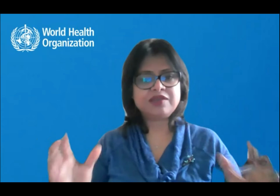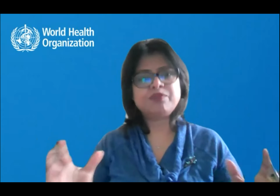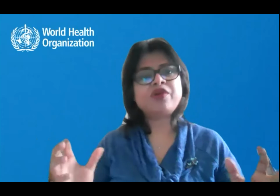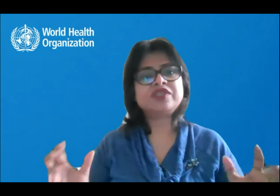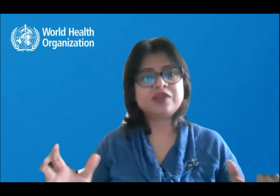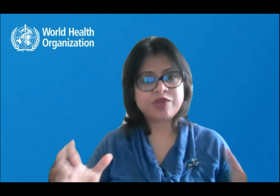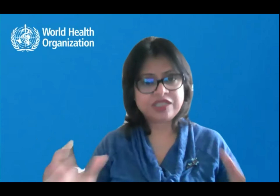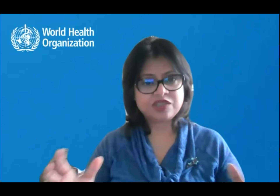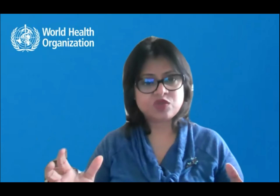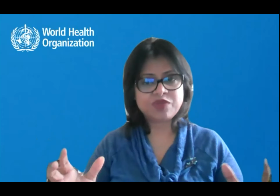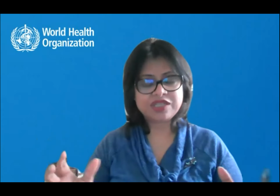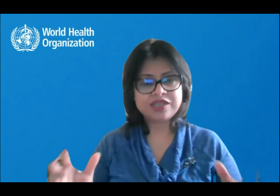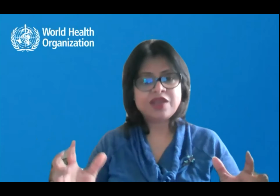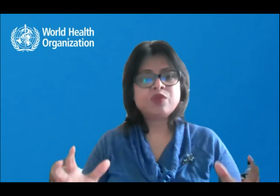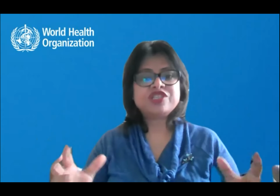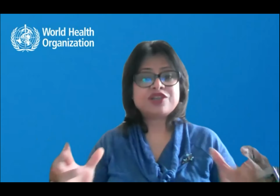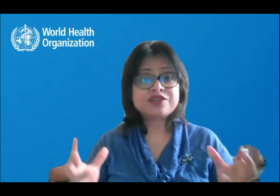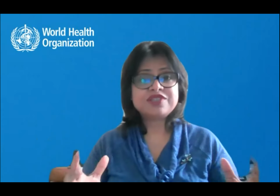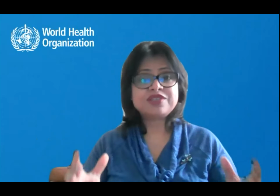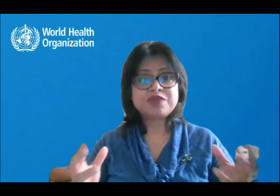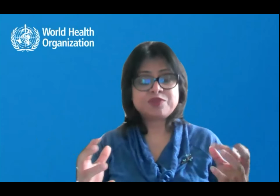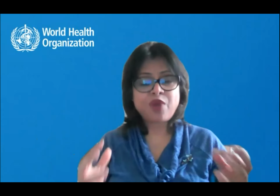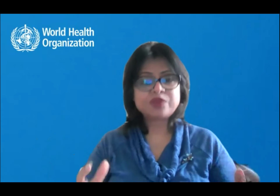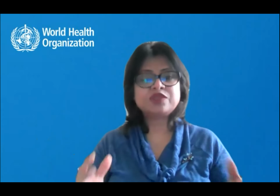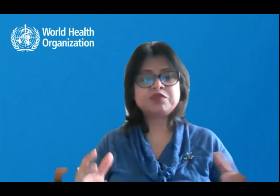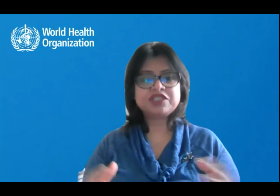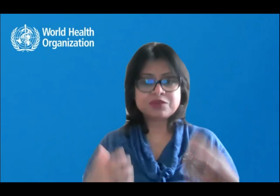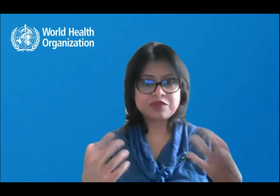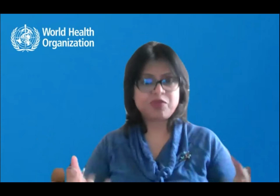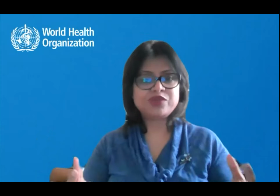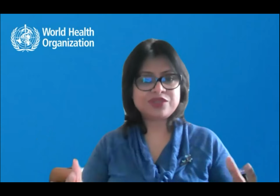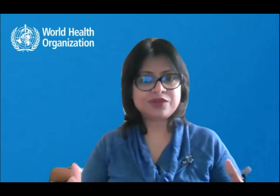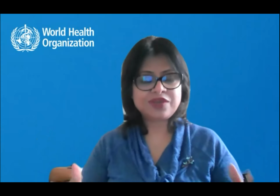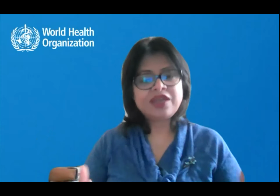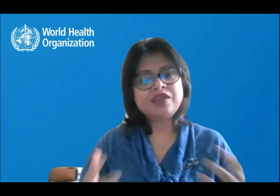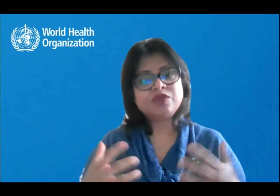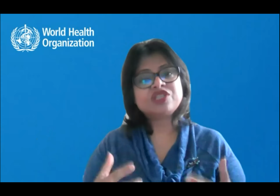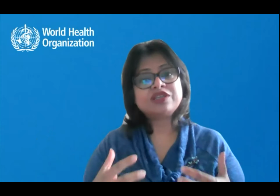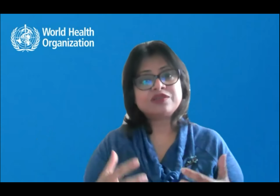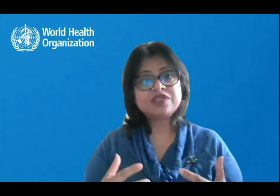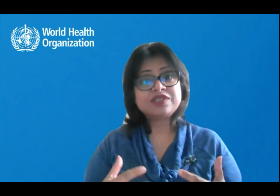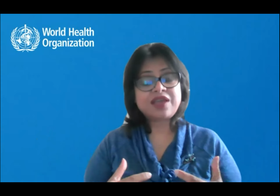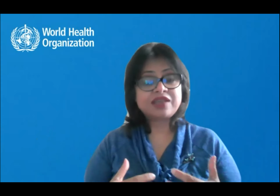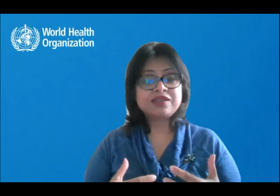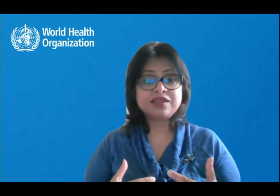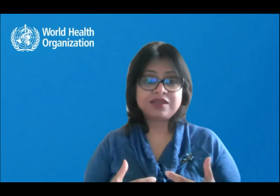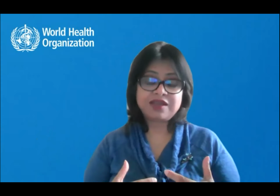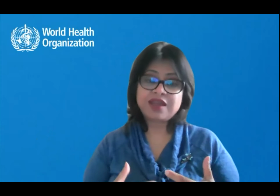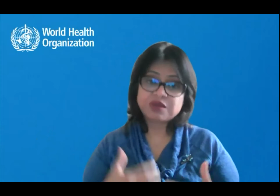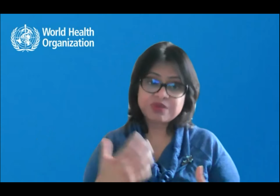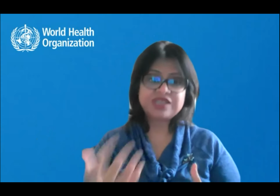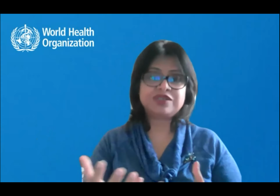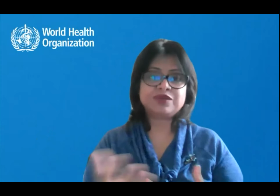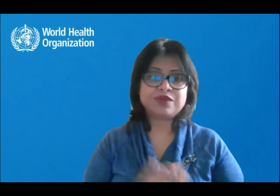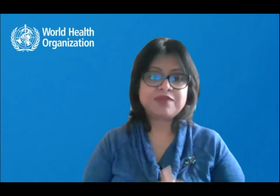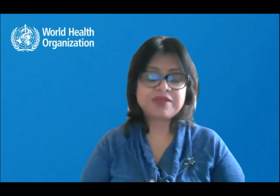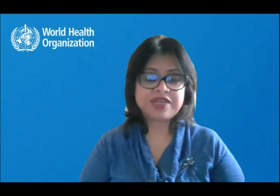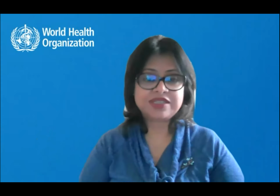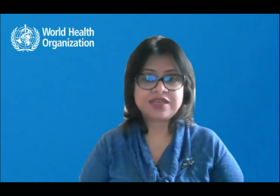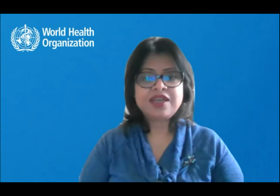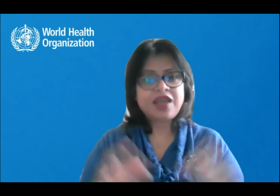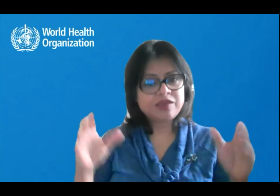Sendai y el Reglamento de Salud Internacional. Estos son los dos instrumentos y los países reportan hacia